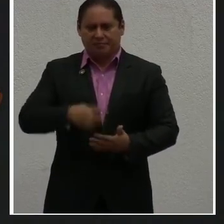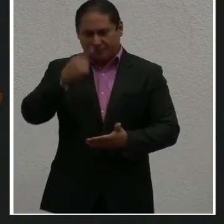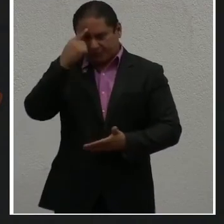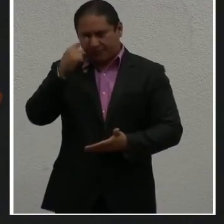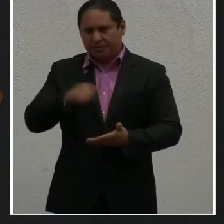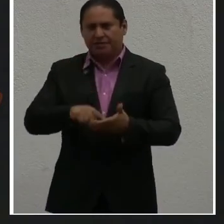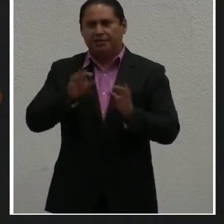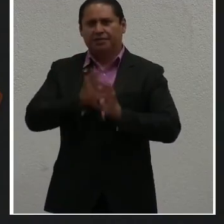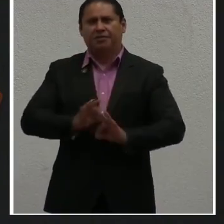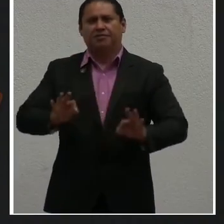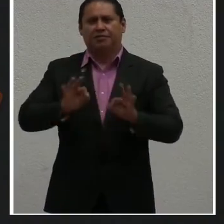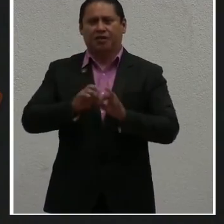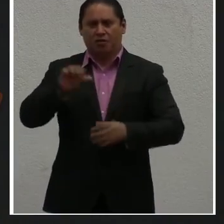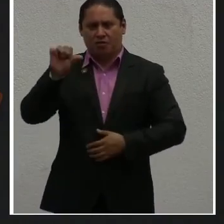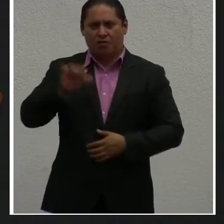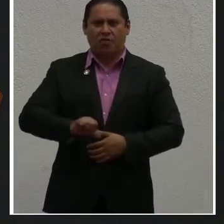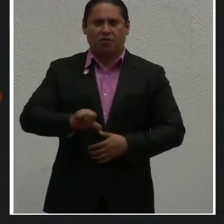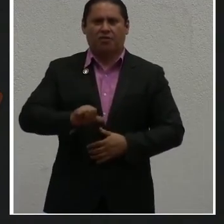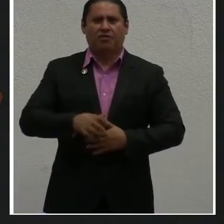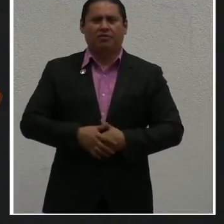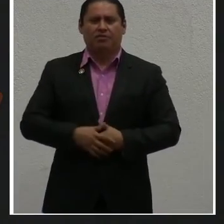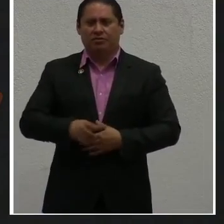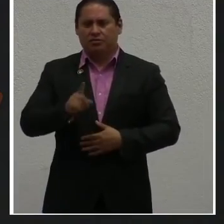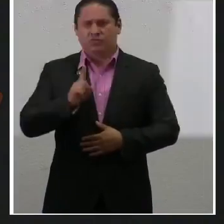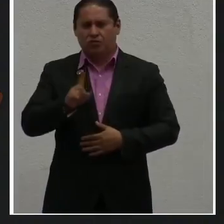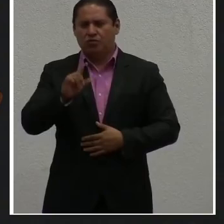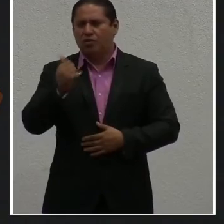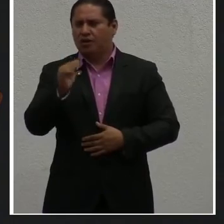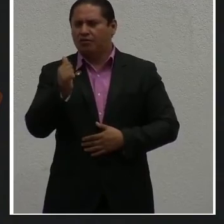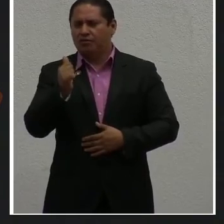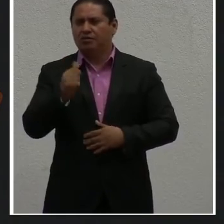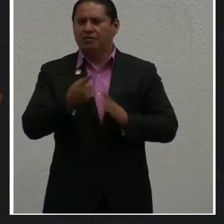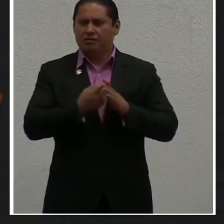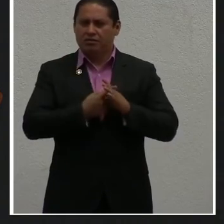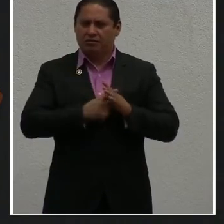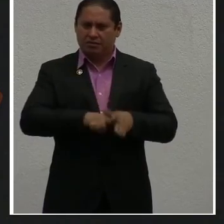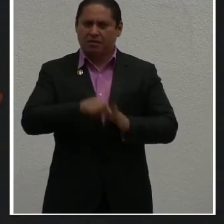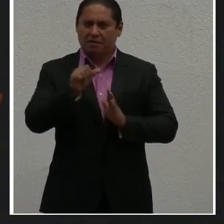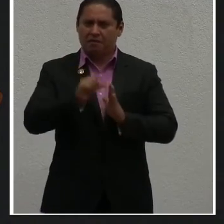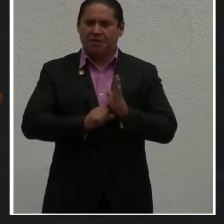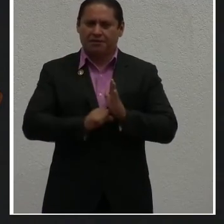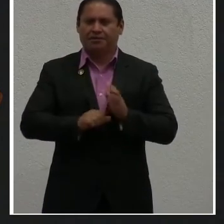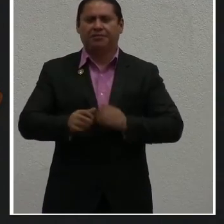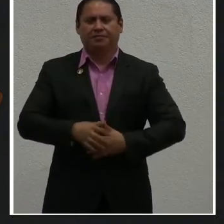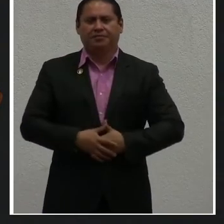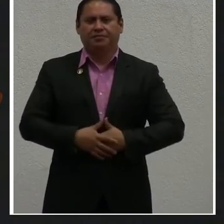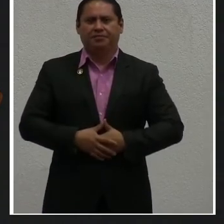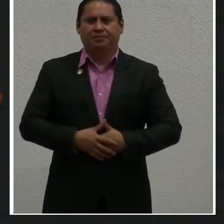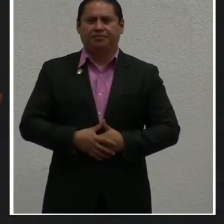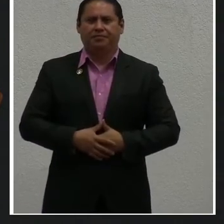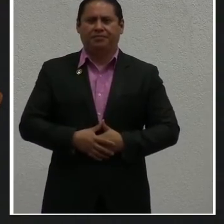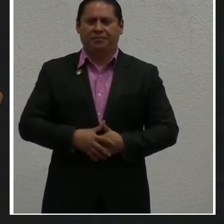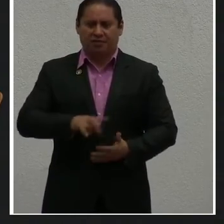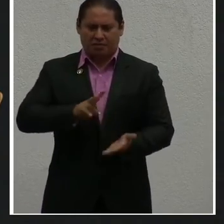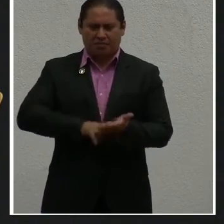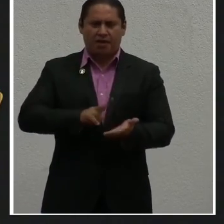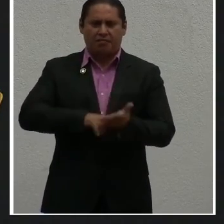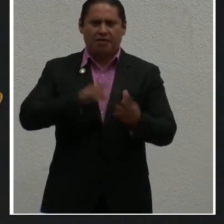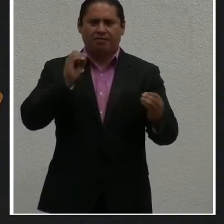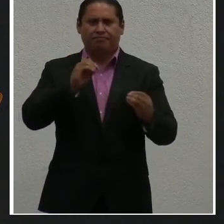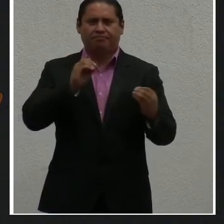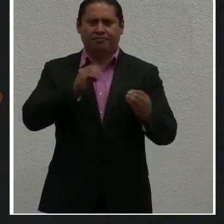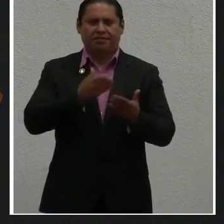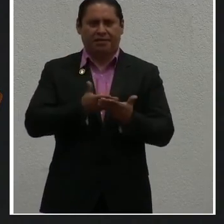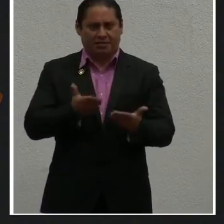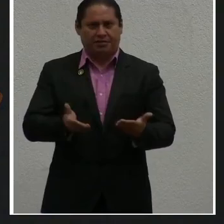importante analizar hoy en día, hoy 1 de agosto, estamos empezando un mes muy importante y vale la pena el debate que hacemos los